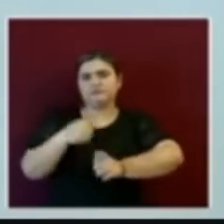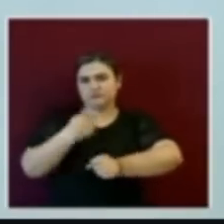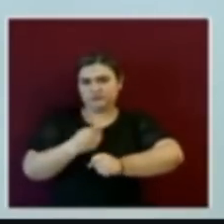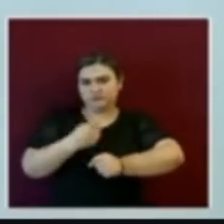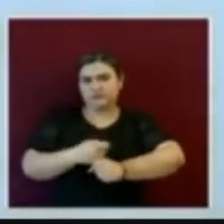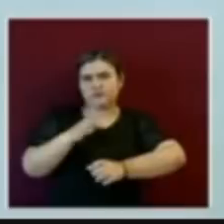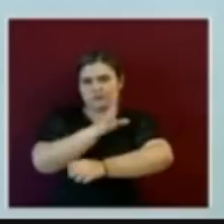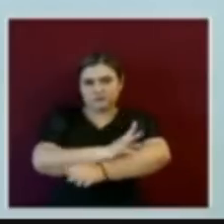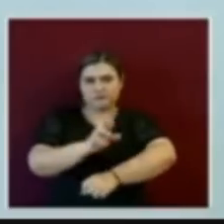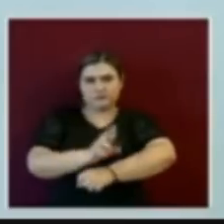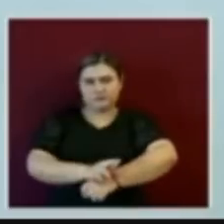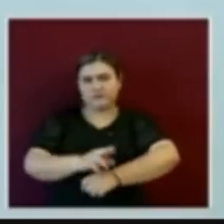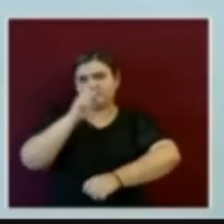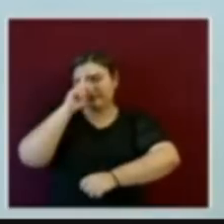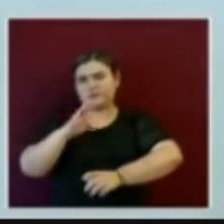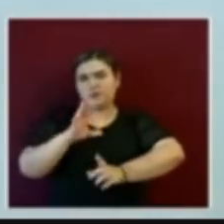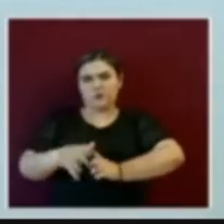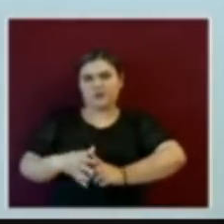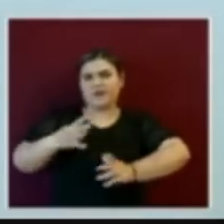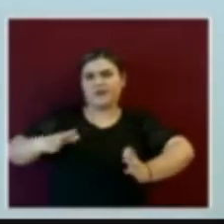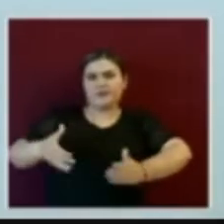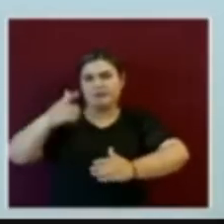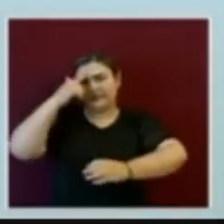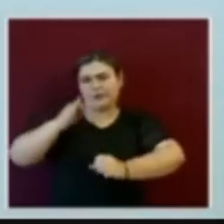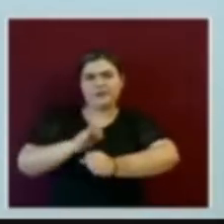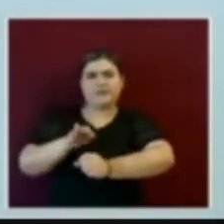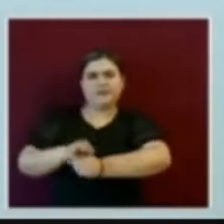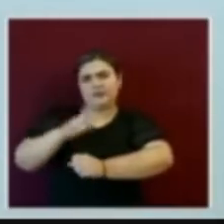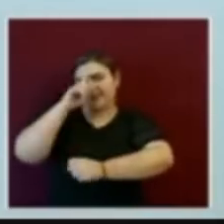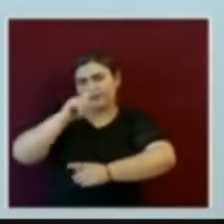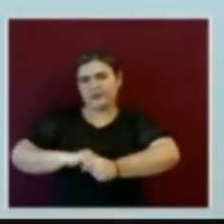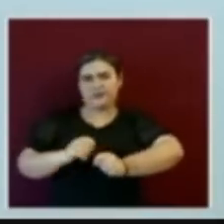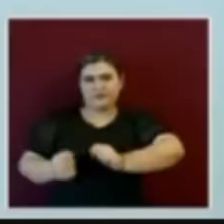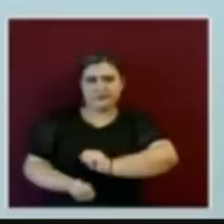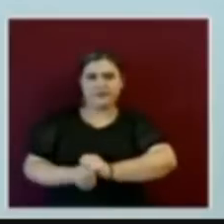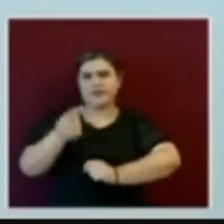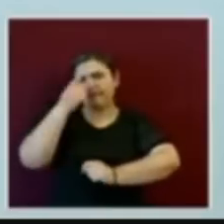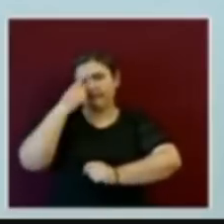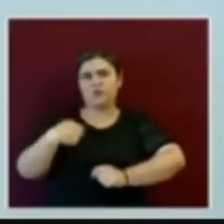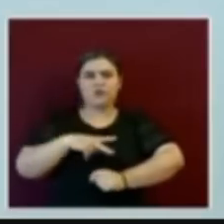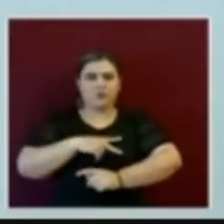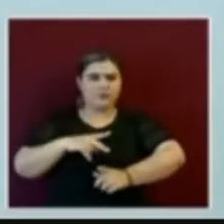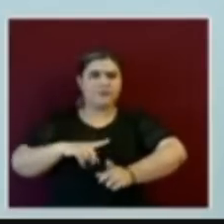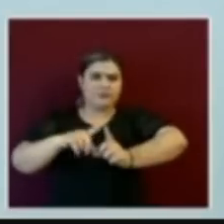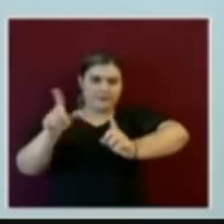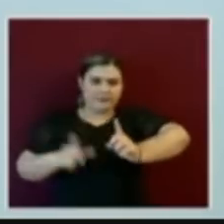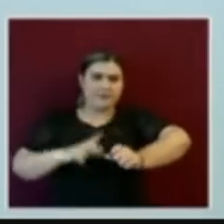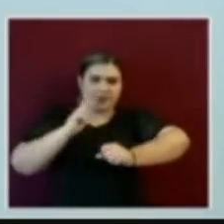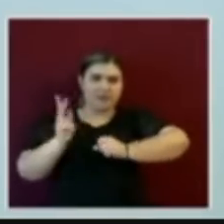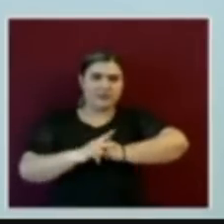de los comités de la defensa para la transformación de nuestro país en el